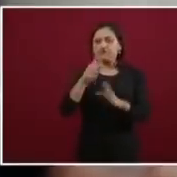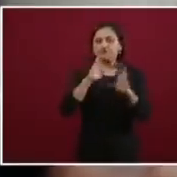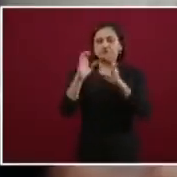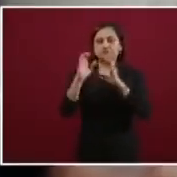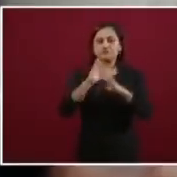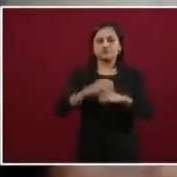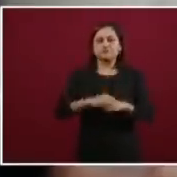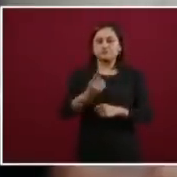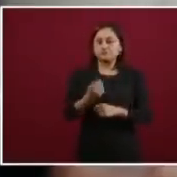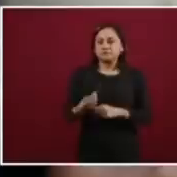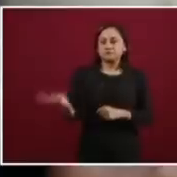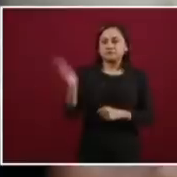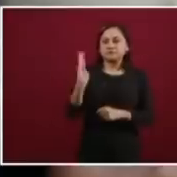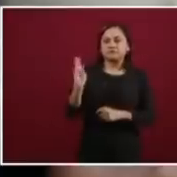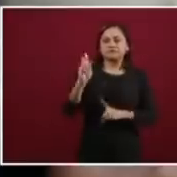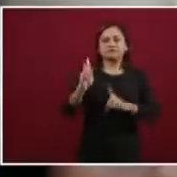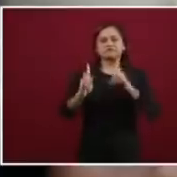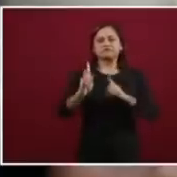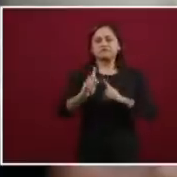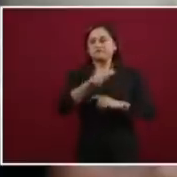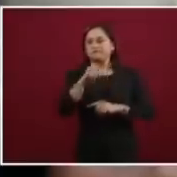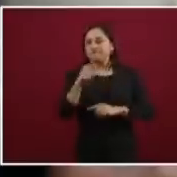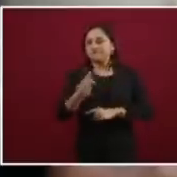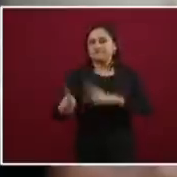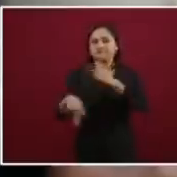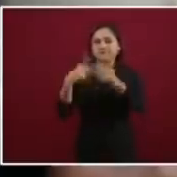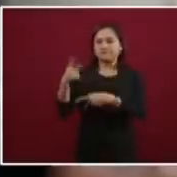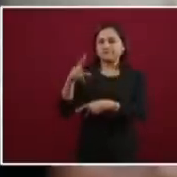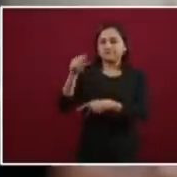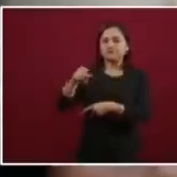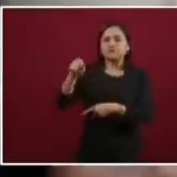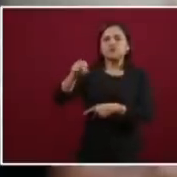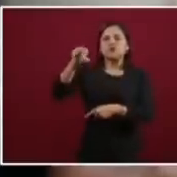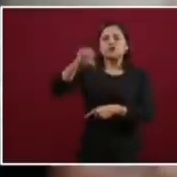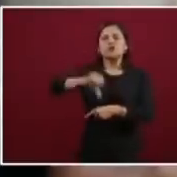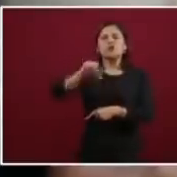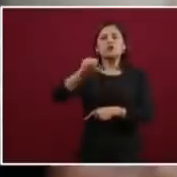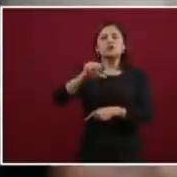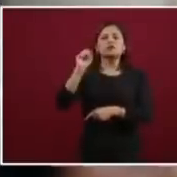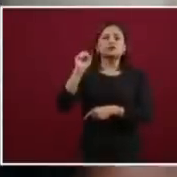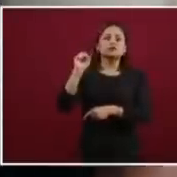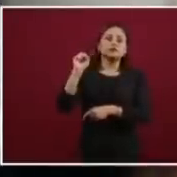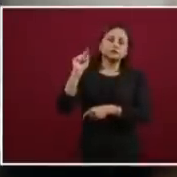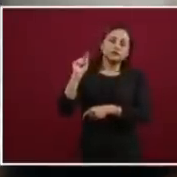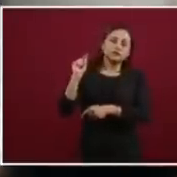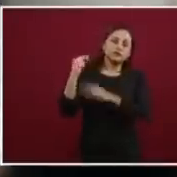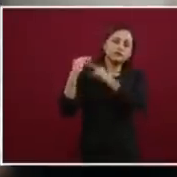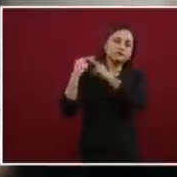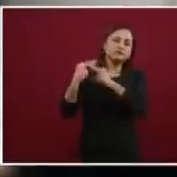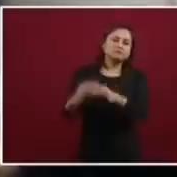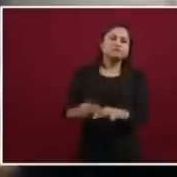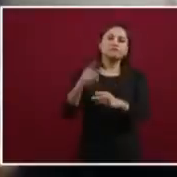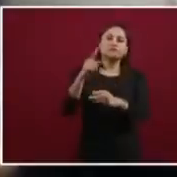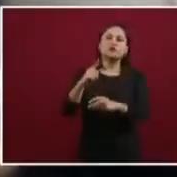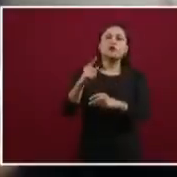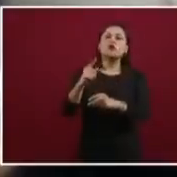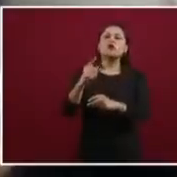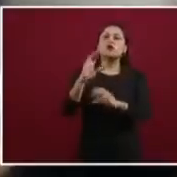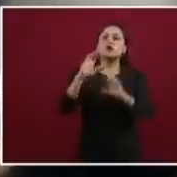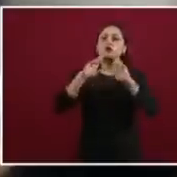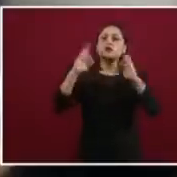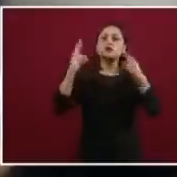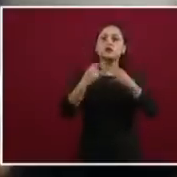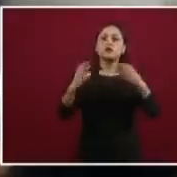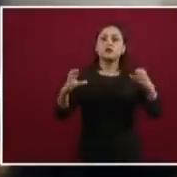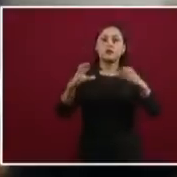de la asistencia de usted a la a-60 tradicional comida de esta industria de la radio y televisión